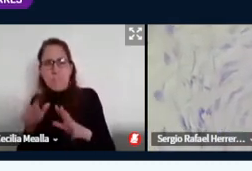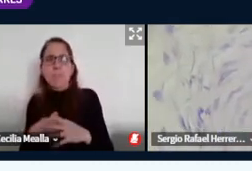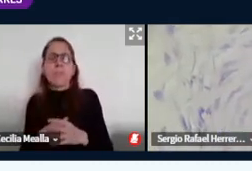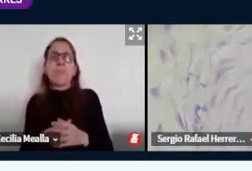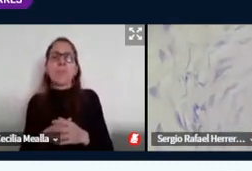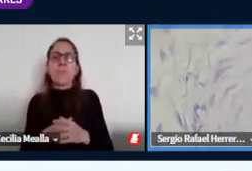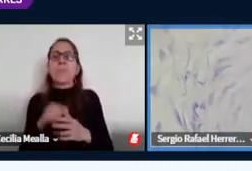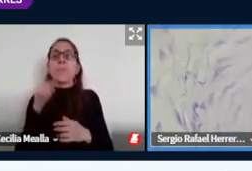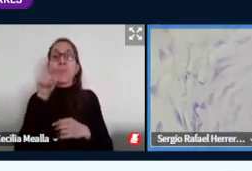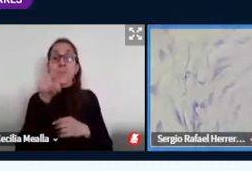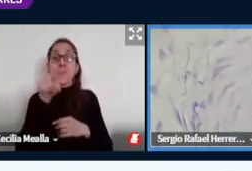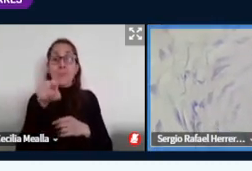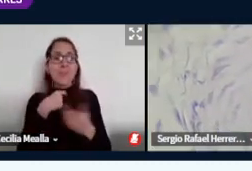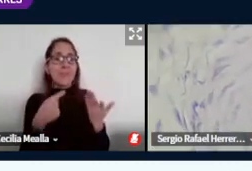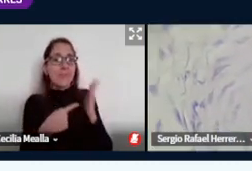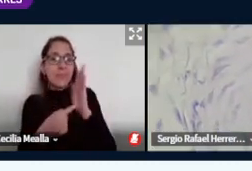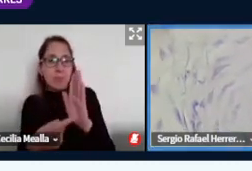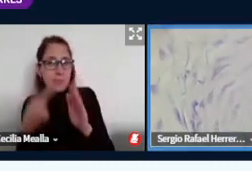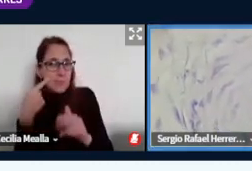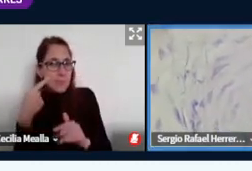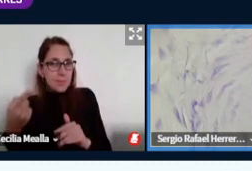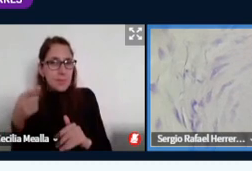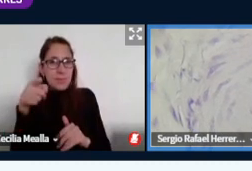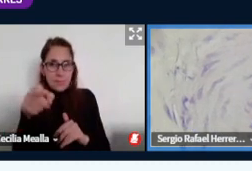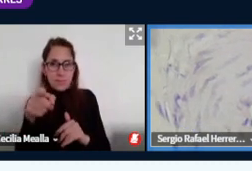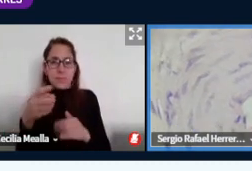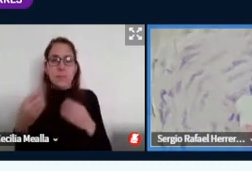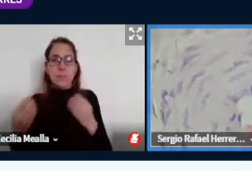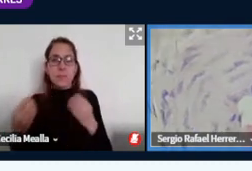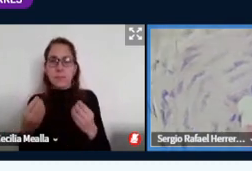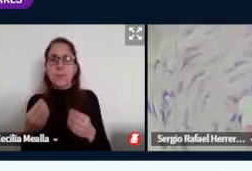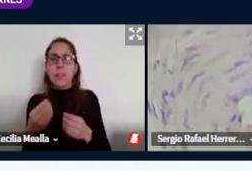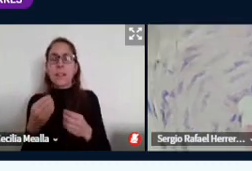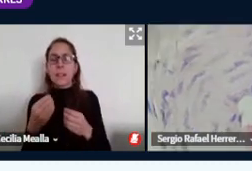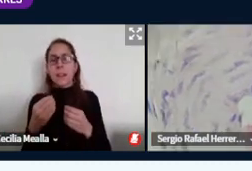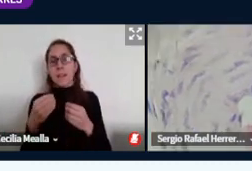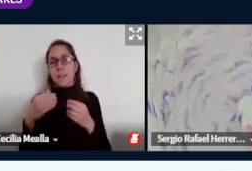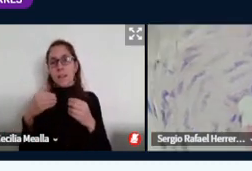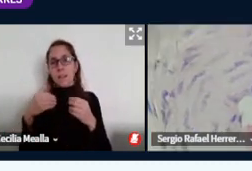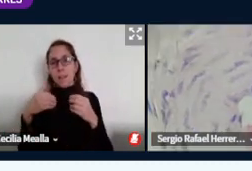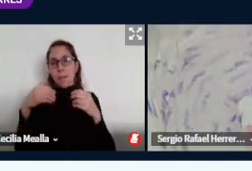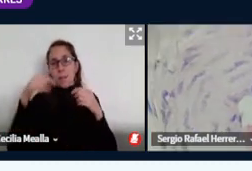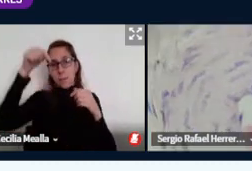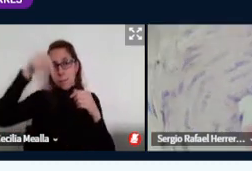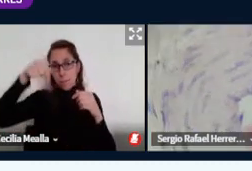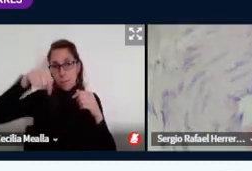Ahí lo que está tratando de mostrar Rafa, fíjense, en el margen inferior